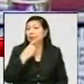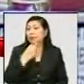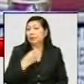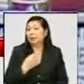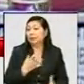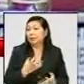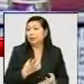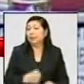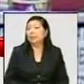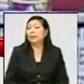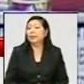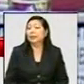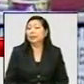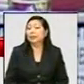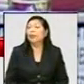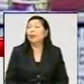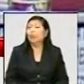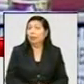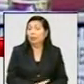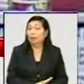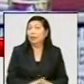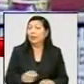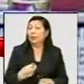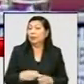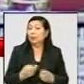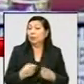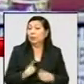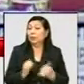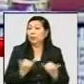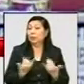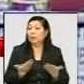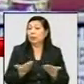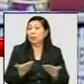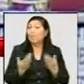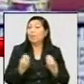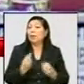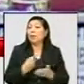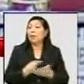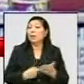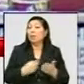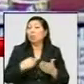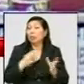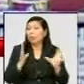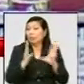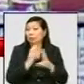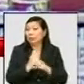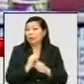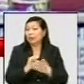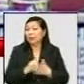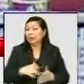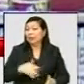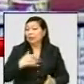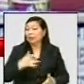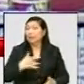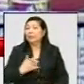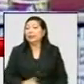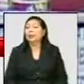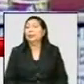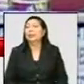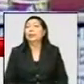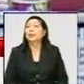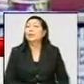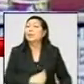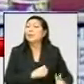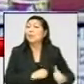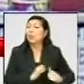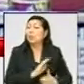quisiera, es bien complicado para nosotras cuando estamos acá, porque quisiera poder resumir lo que sentimos, lo que